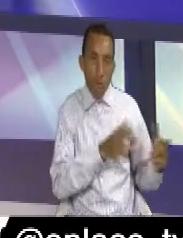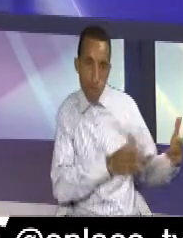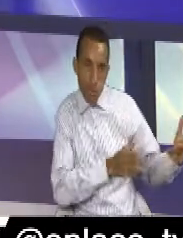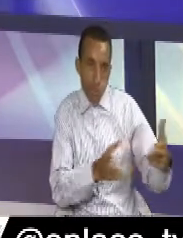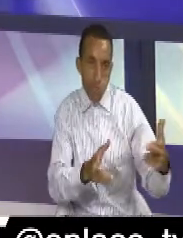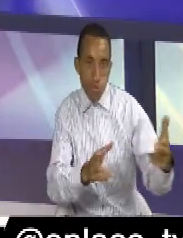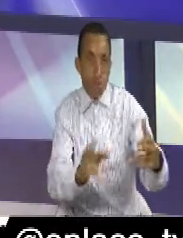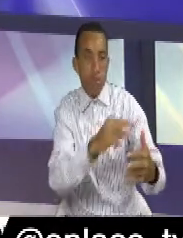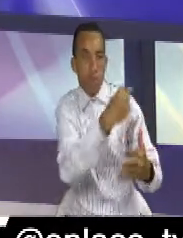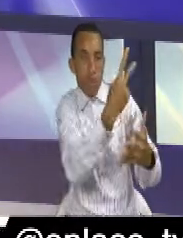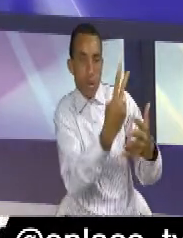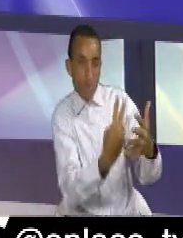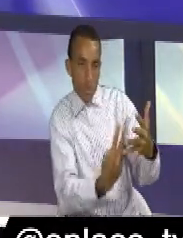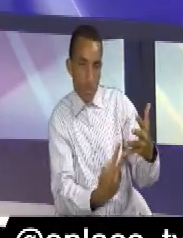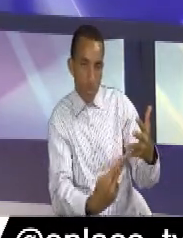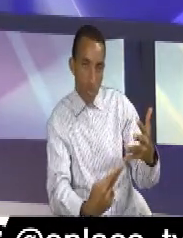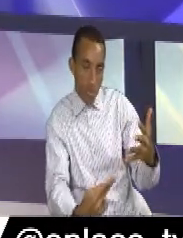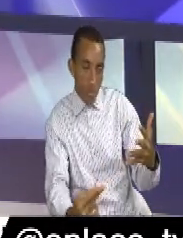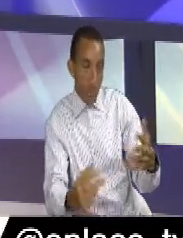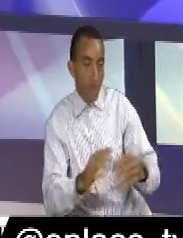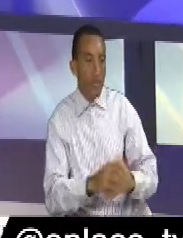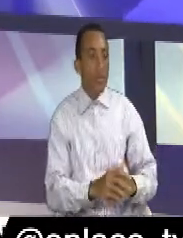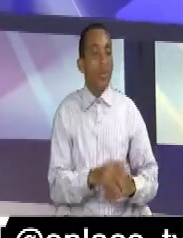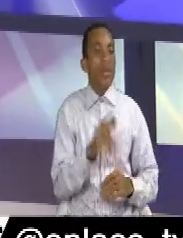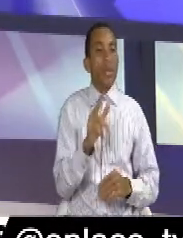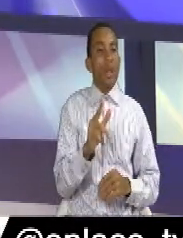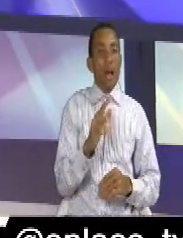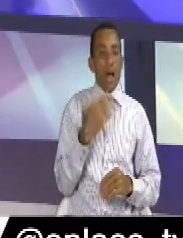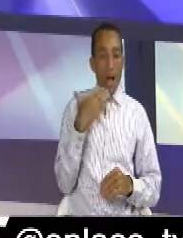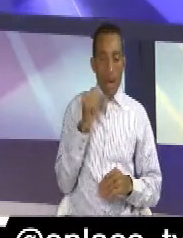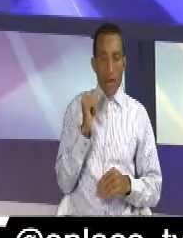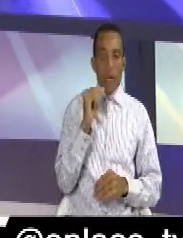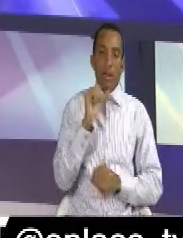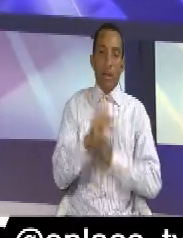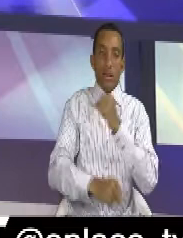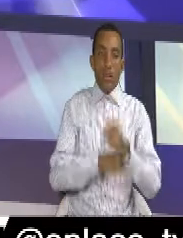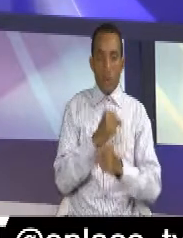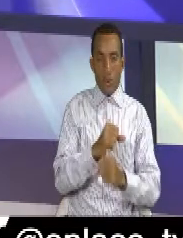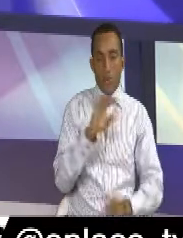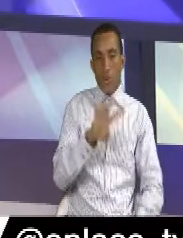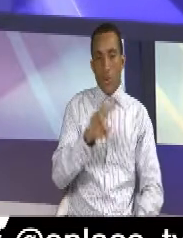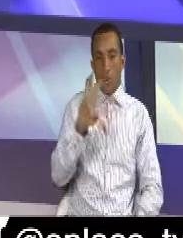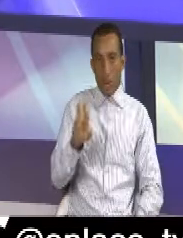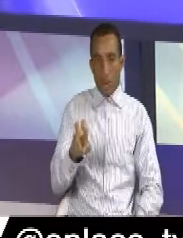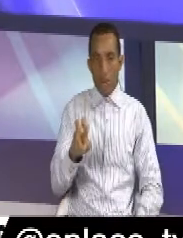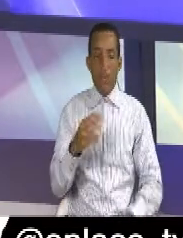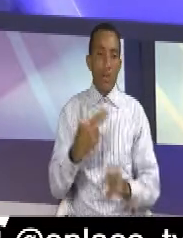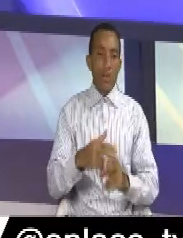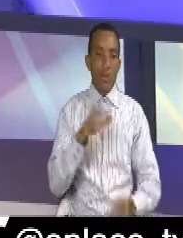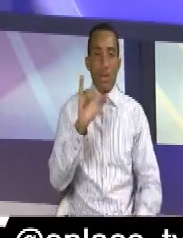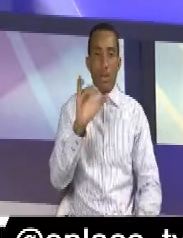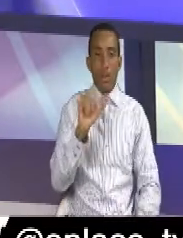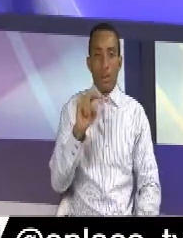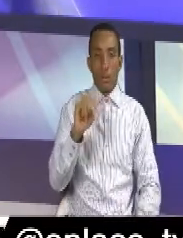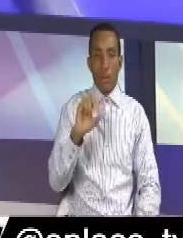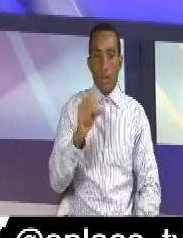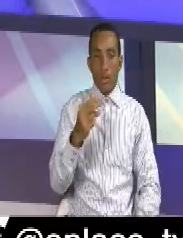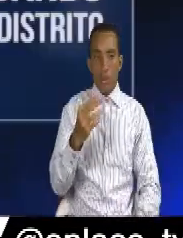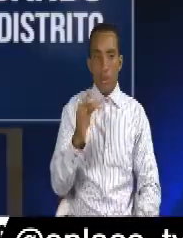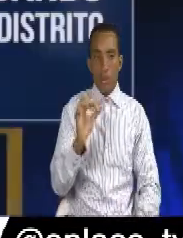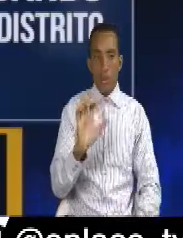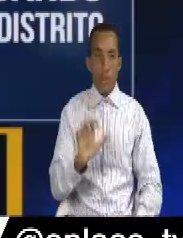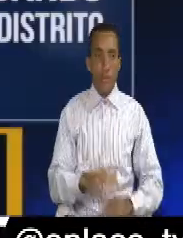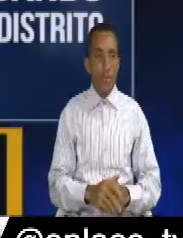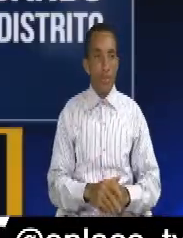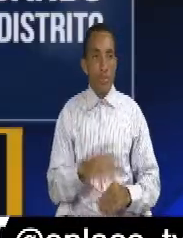Puerto Wilches. La víctima, una mujer de 47 años, identificada como Janet Jiménez Jaimes.